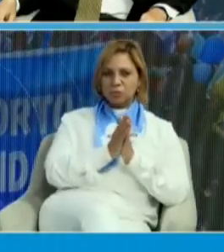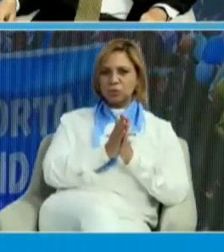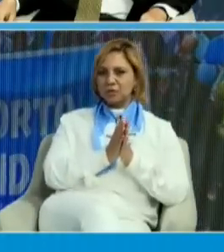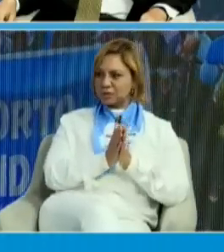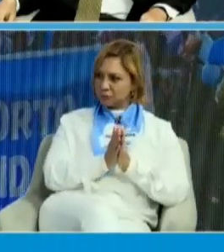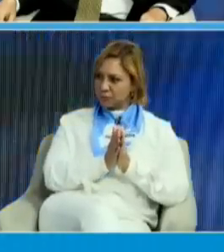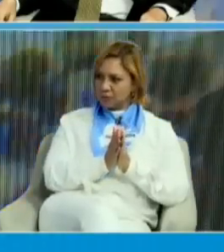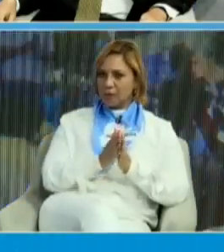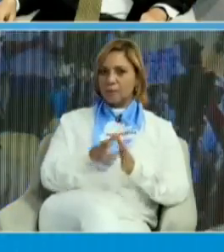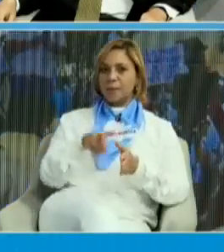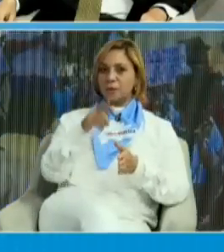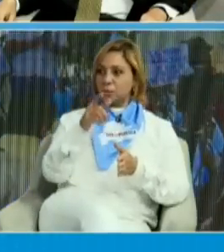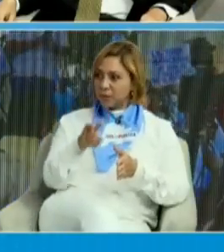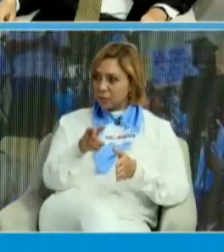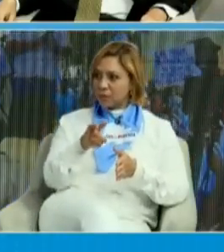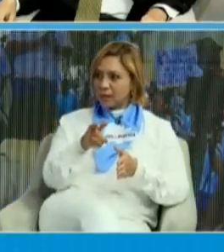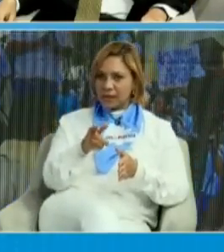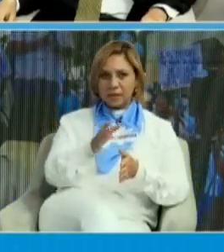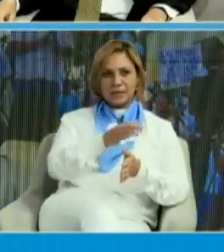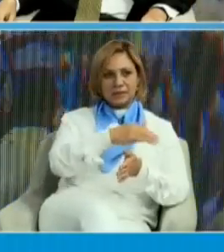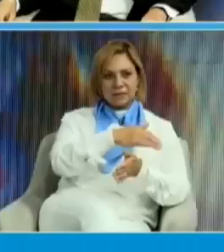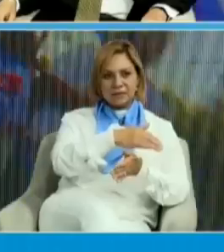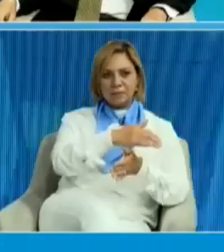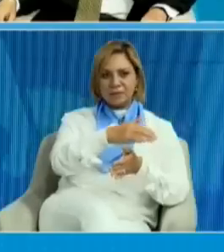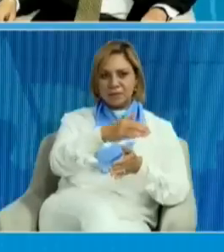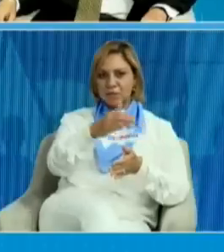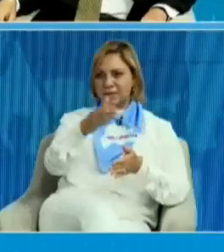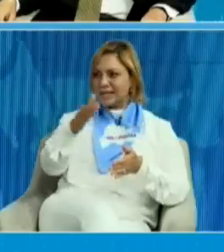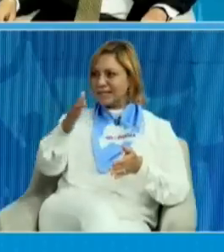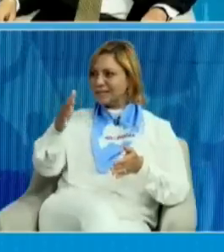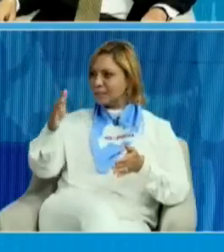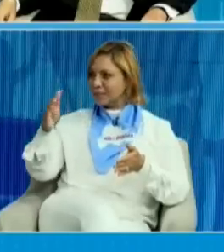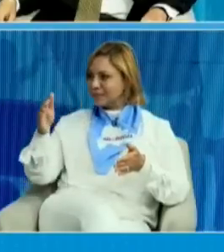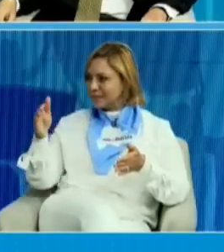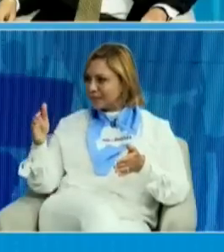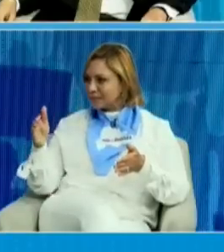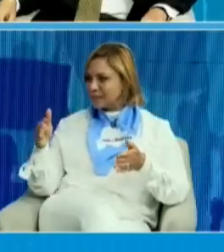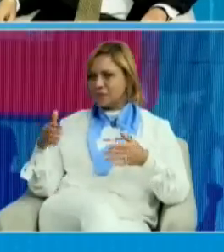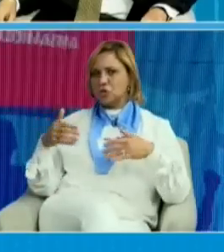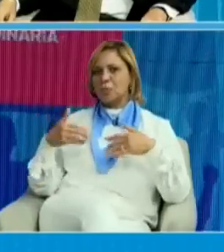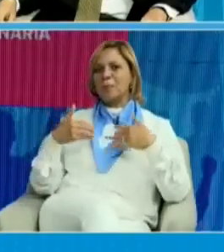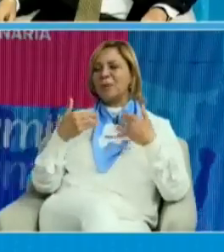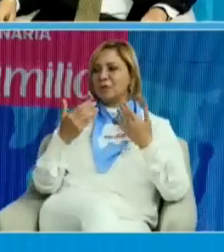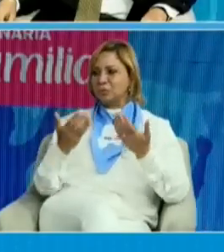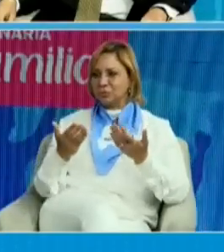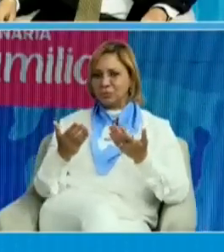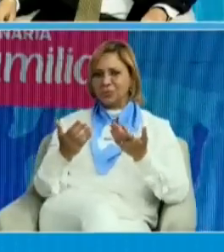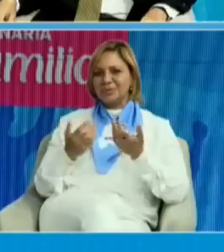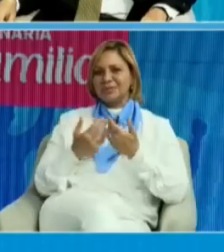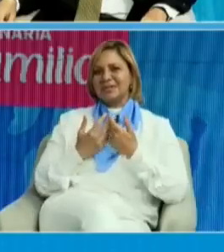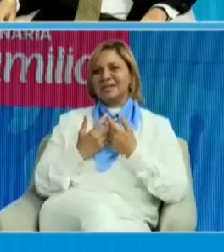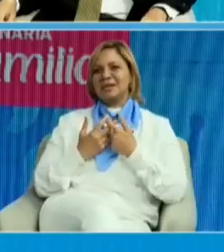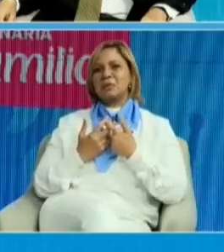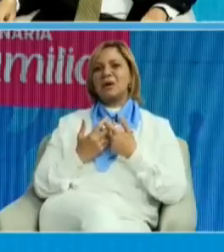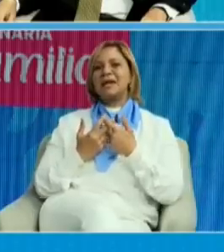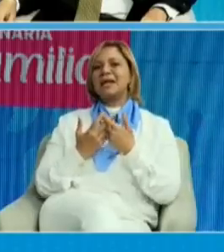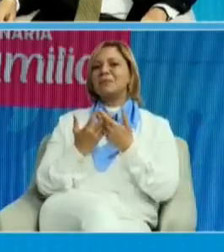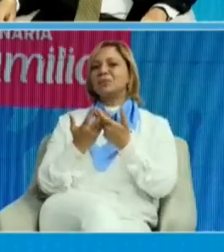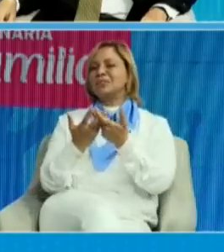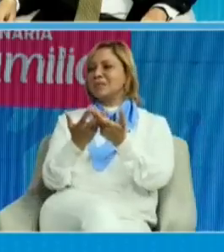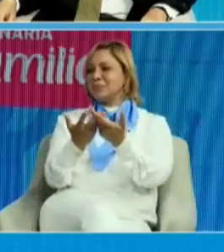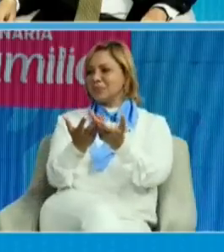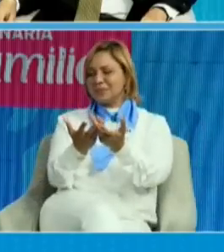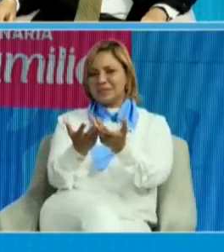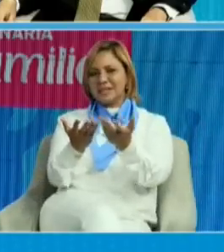unos minutos y se fue. Pero luego de él, las sillas empezaron a quedarse vacías. Y yo me pregunto, ¿cuál es